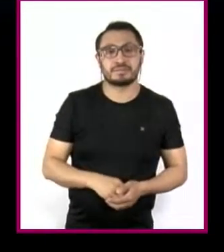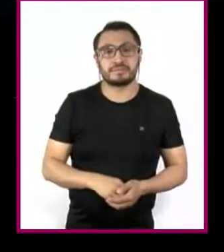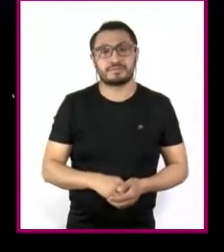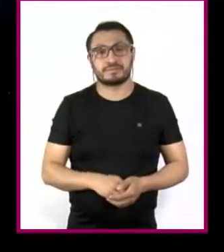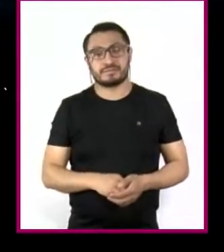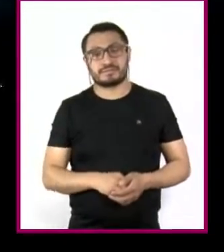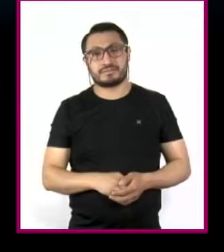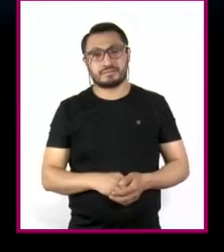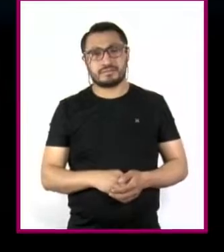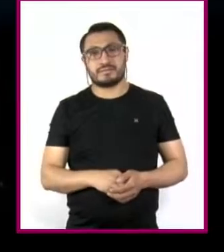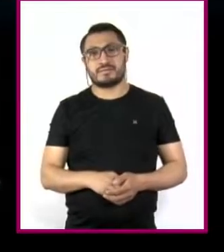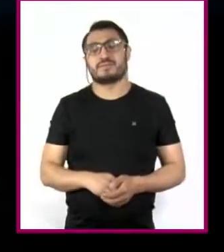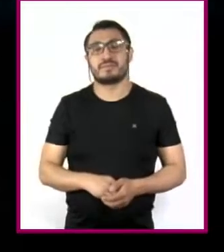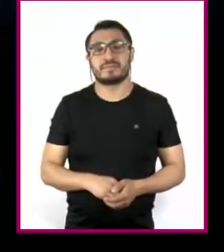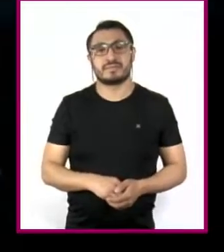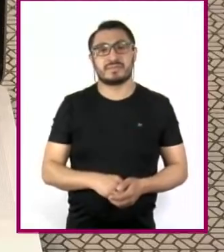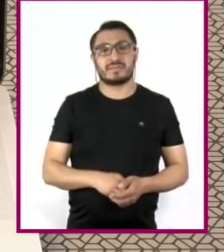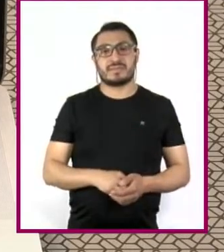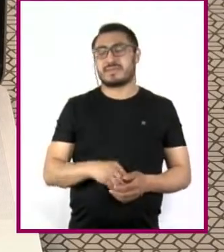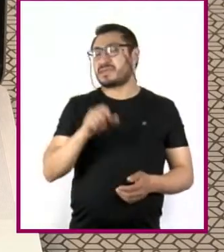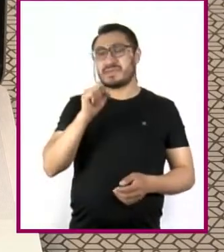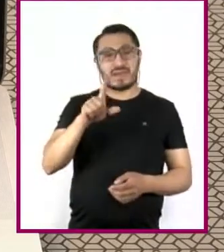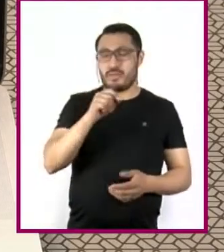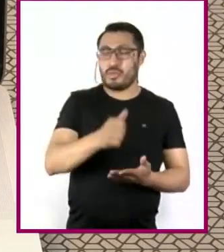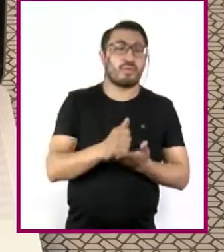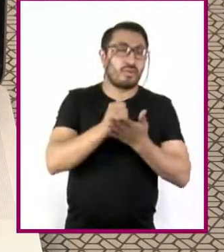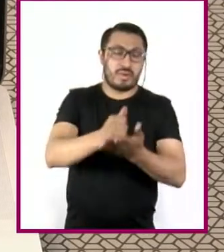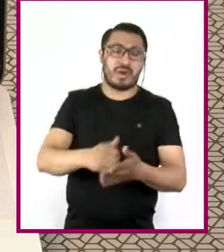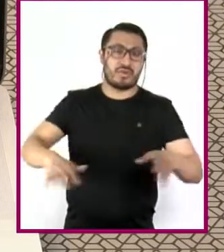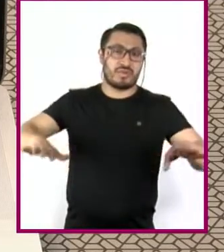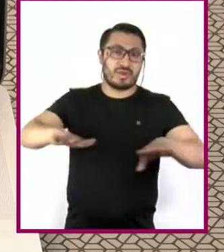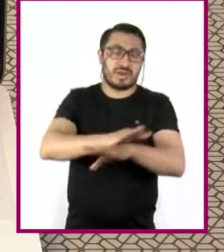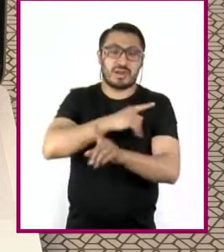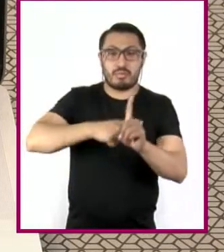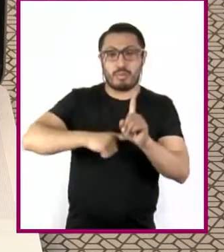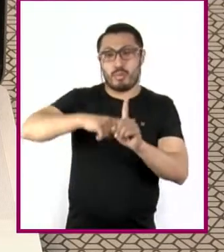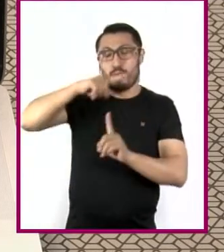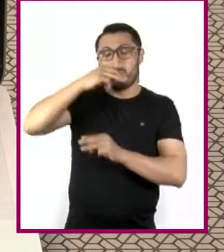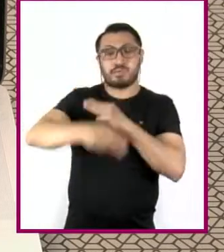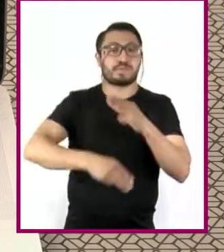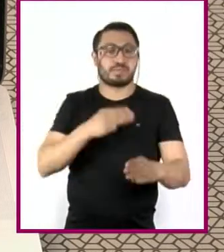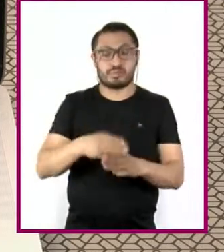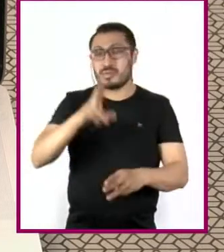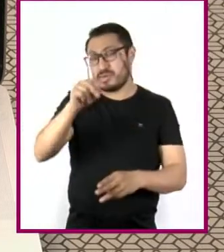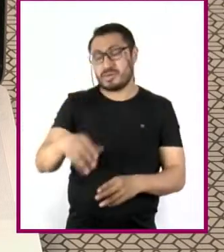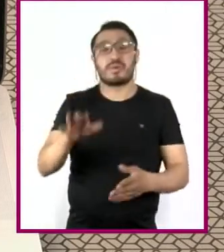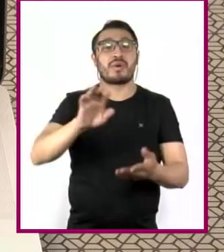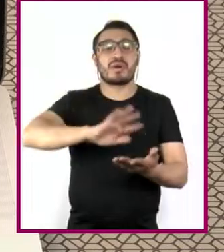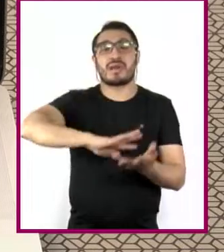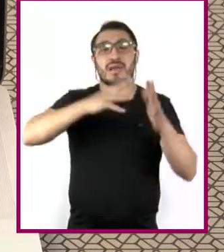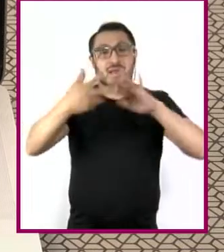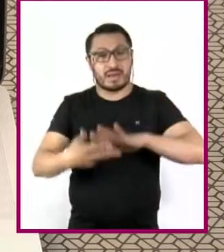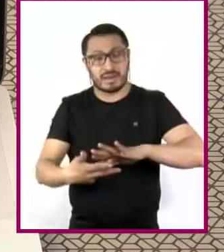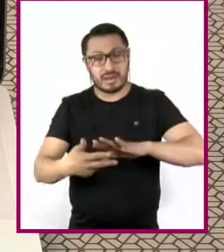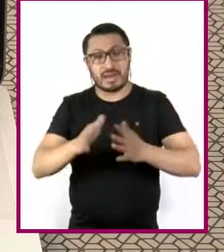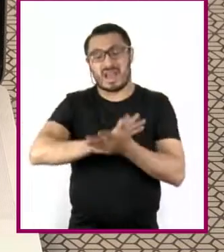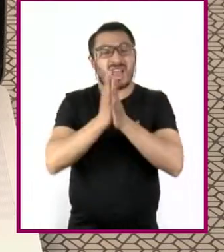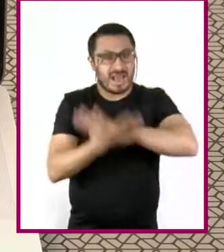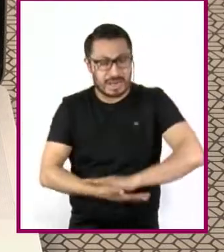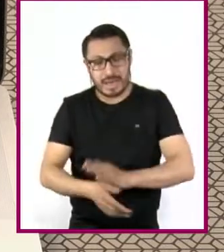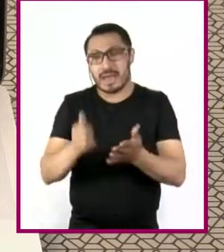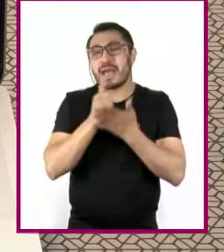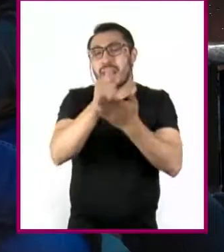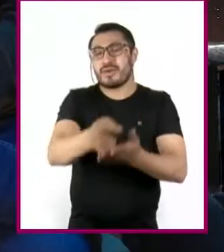ni son parte de cuestiones de cambio climático o de afectaciones climáticas. Más bien son trazadores, nos ayudan a conocer cómo está el